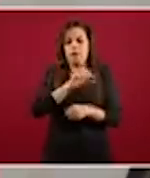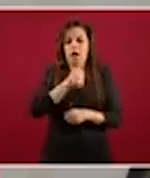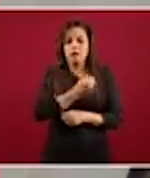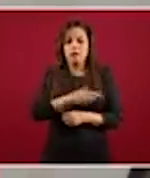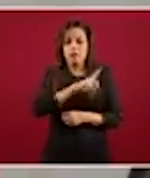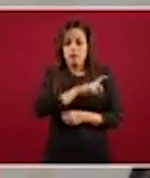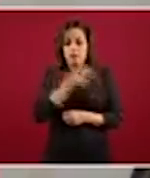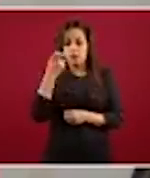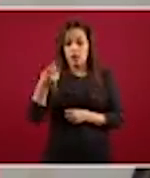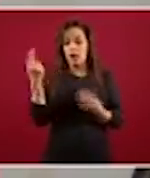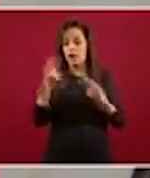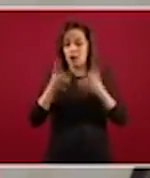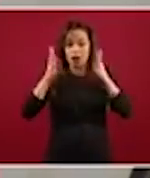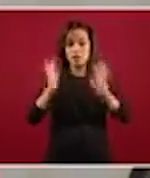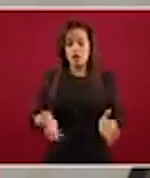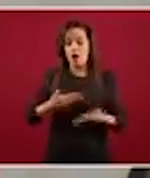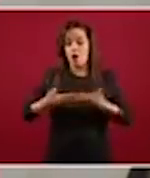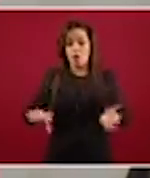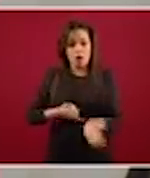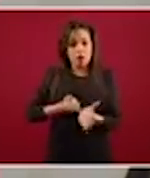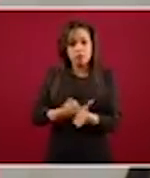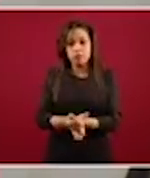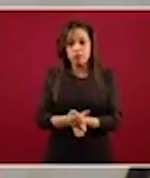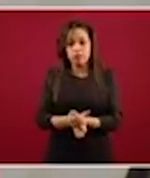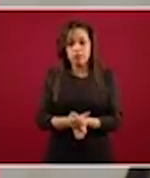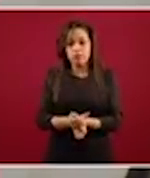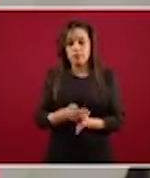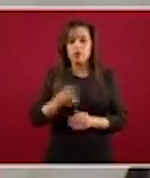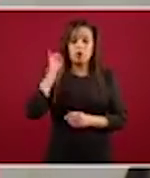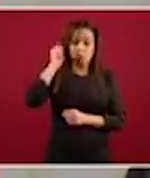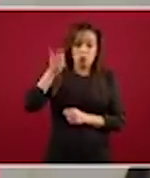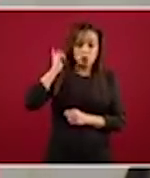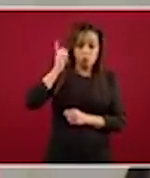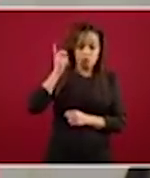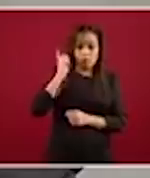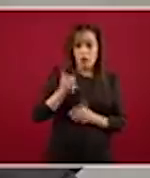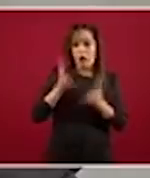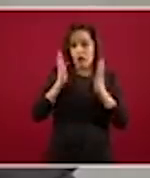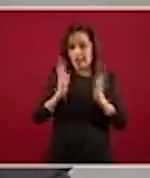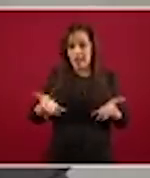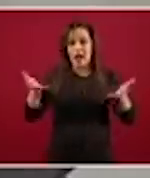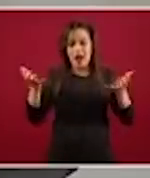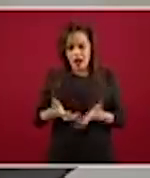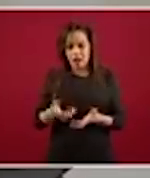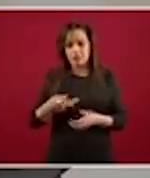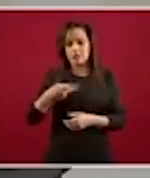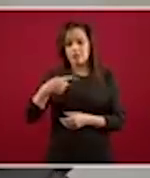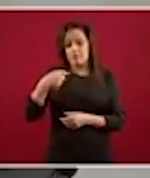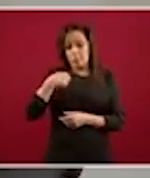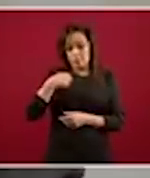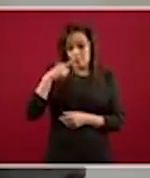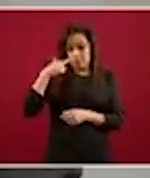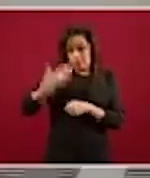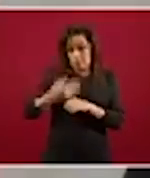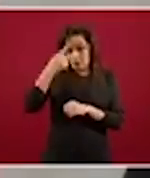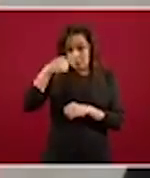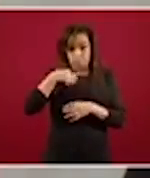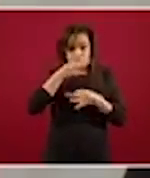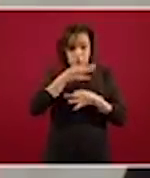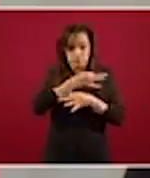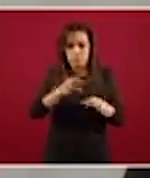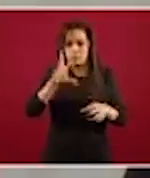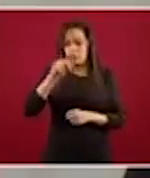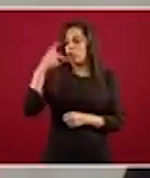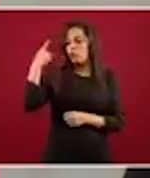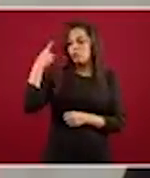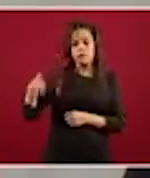eso hay que tomarlo ya, es lo que estamos haciendo todos los días, ya lo estamos haciendo. No me corresponde a mí tampoco darles el informe de esos protocolos, porque le corresponde a la Secretaría de